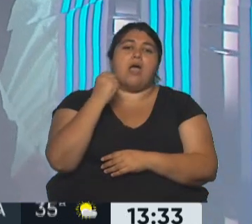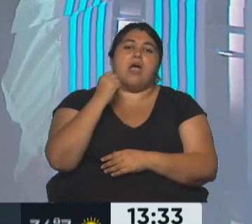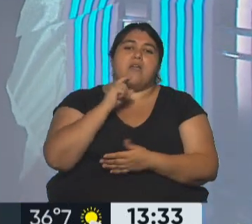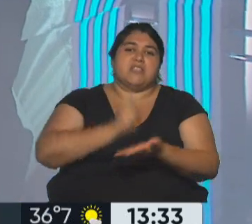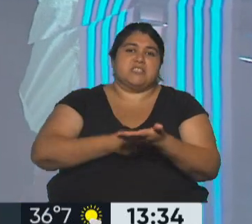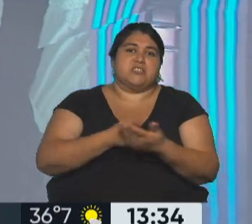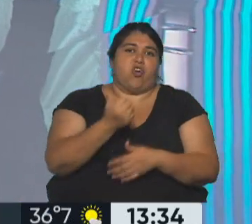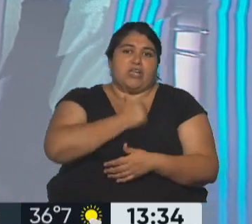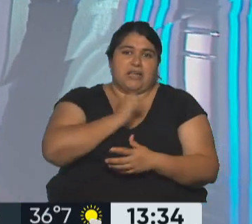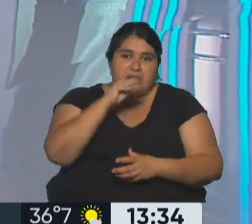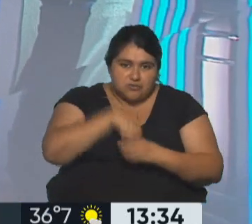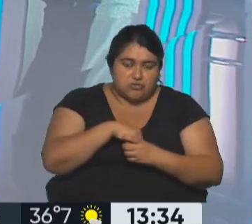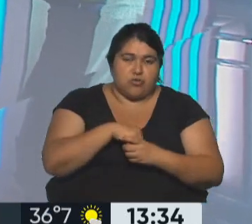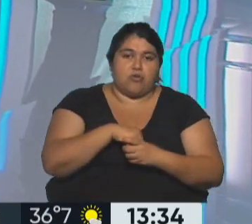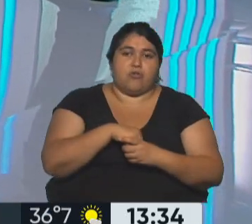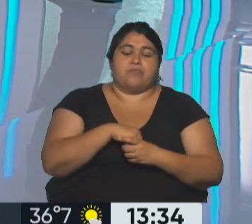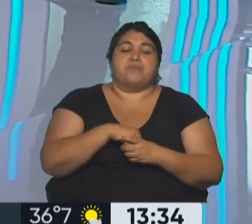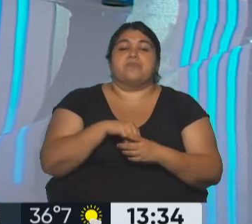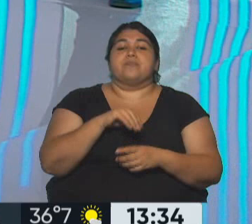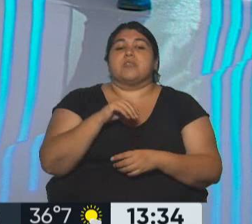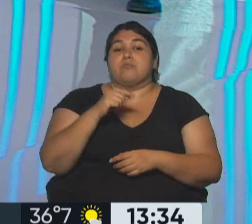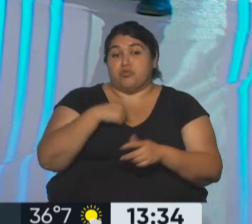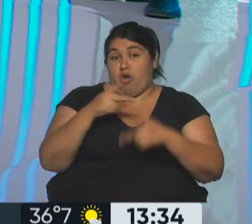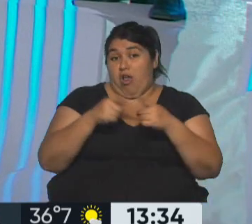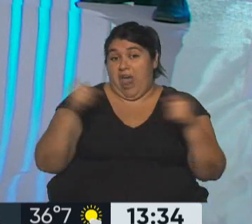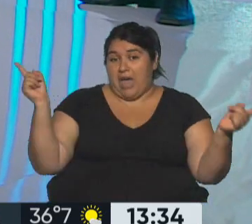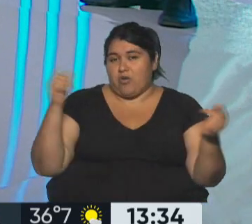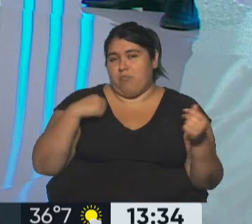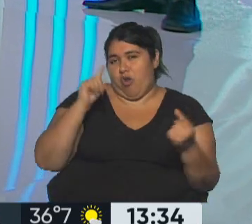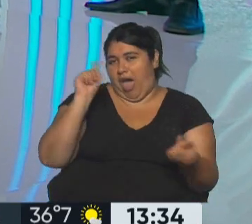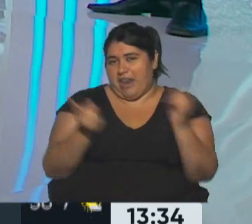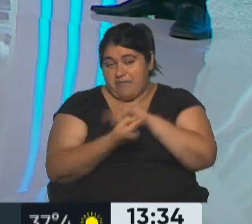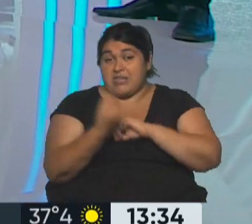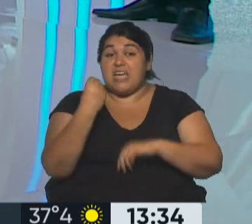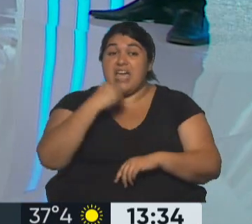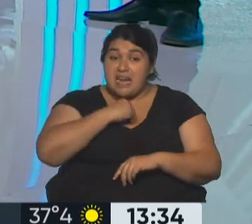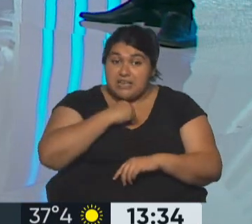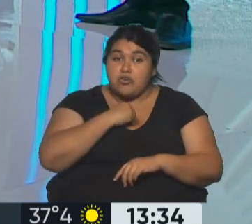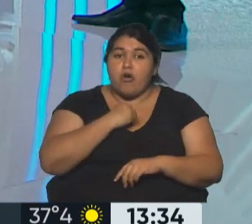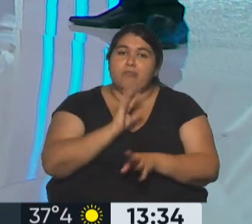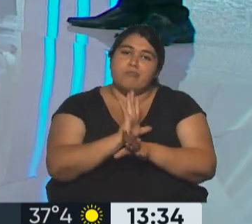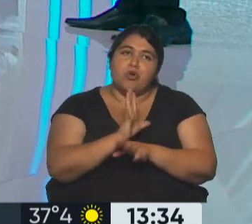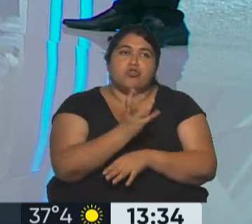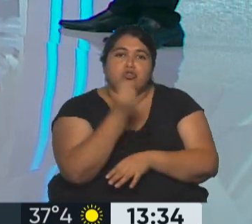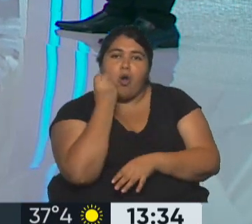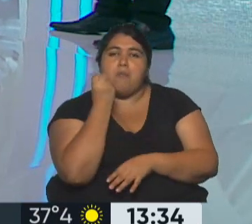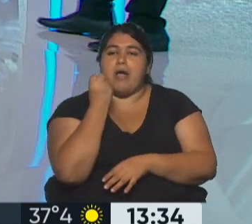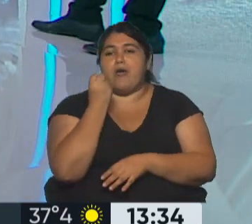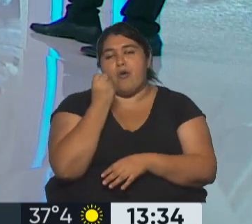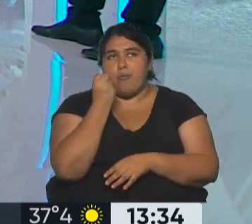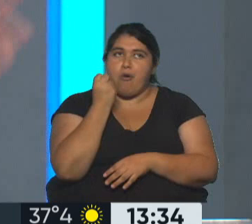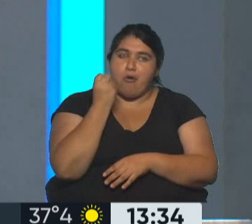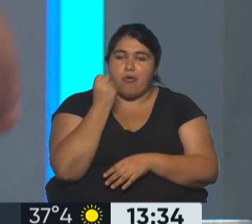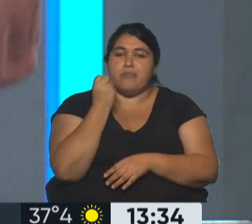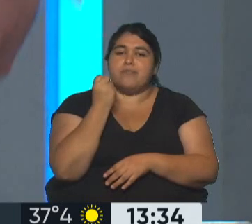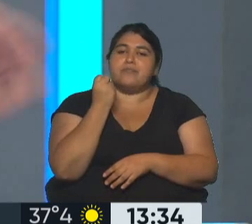catolicismo. Bien, interesante lo que decís, pero si yo lo hago más largo te puedo decir lo contrario. La religión ha sido utilizada, dicen algunos, en América Latina